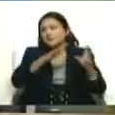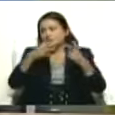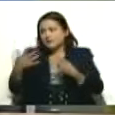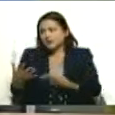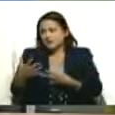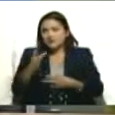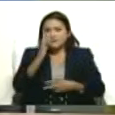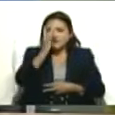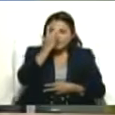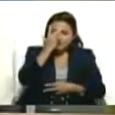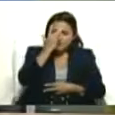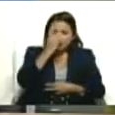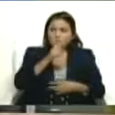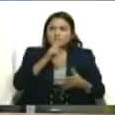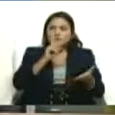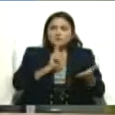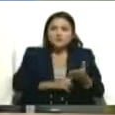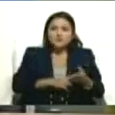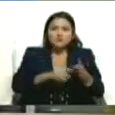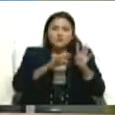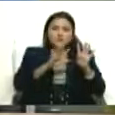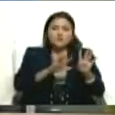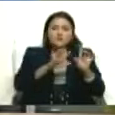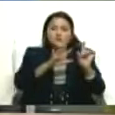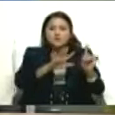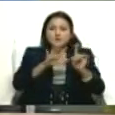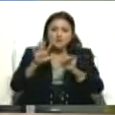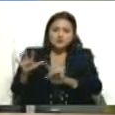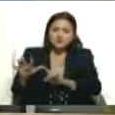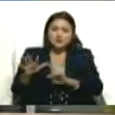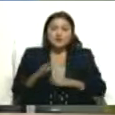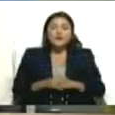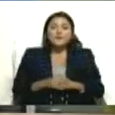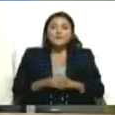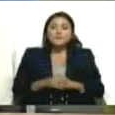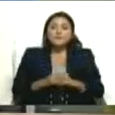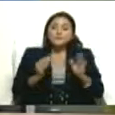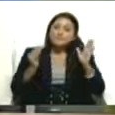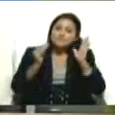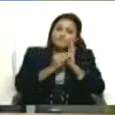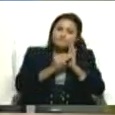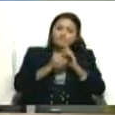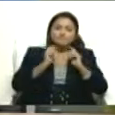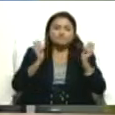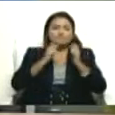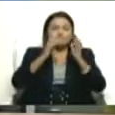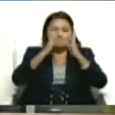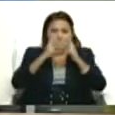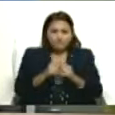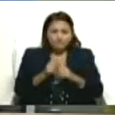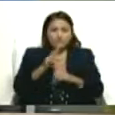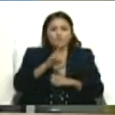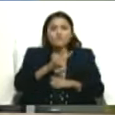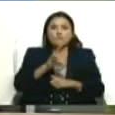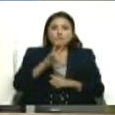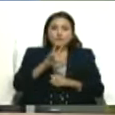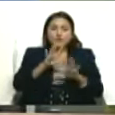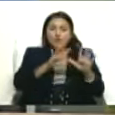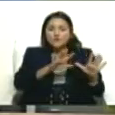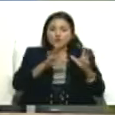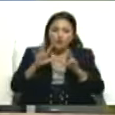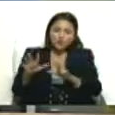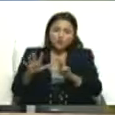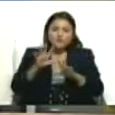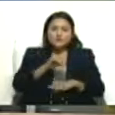de febrero de 1966, publicada en Gaceta Oficial número 28008